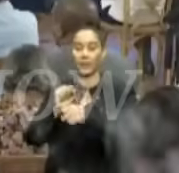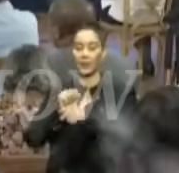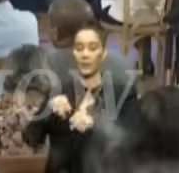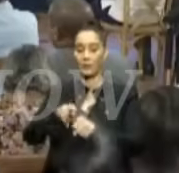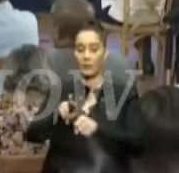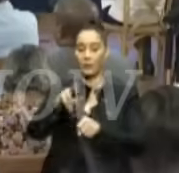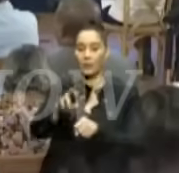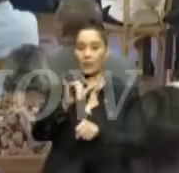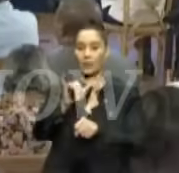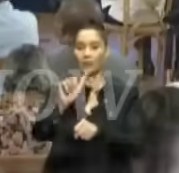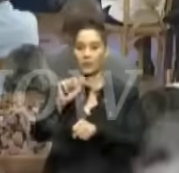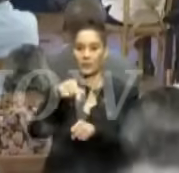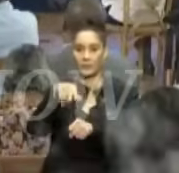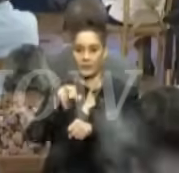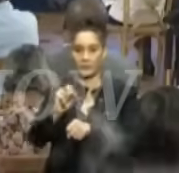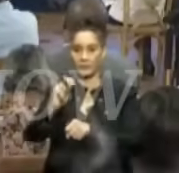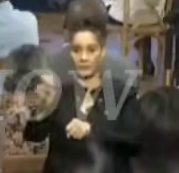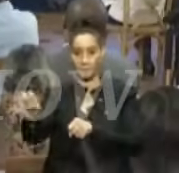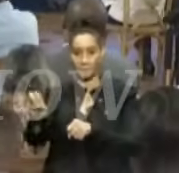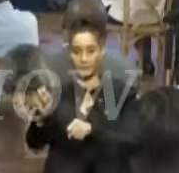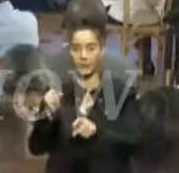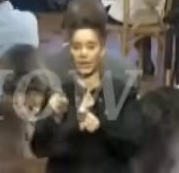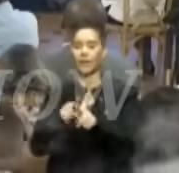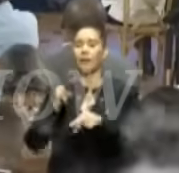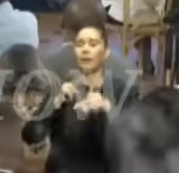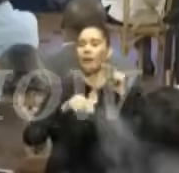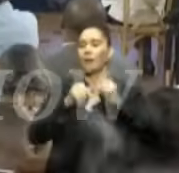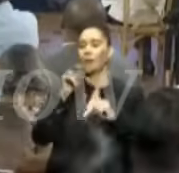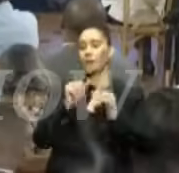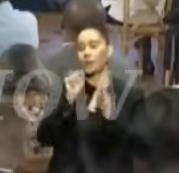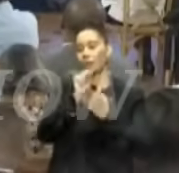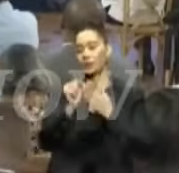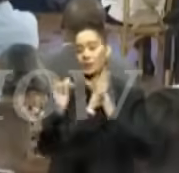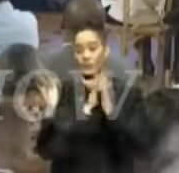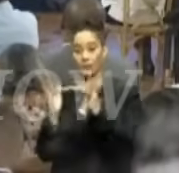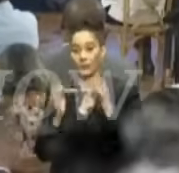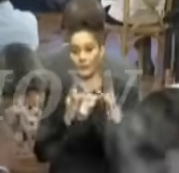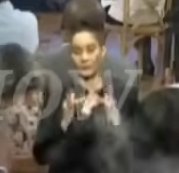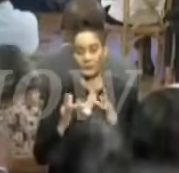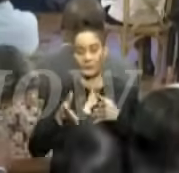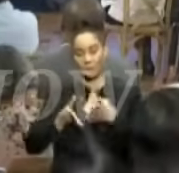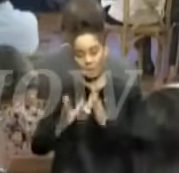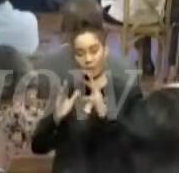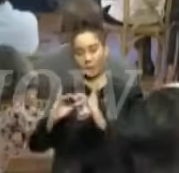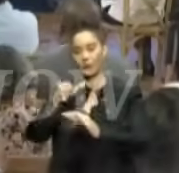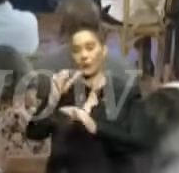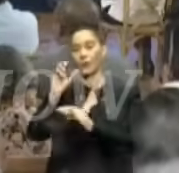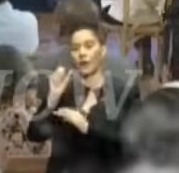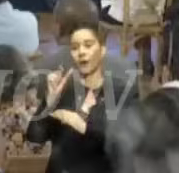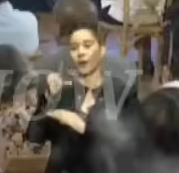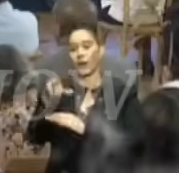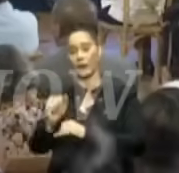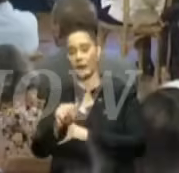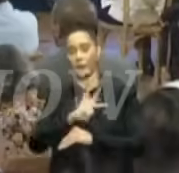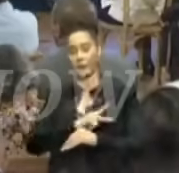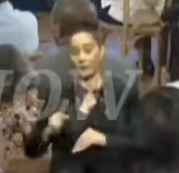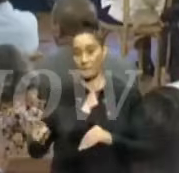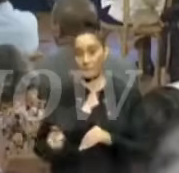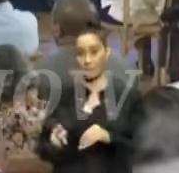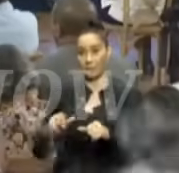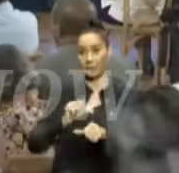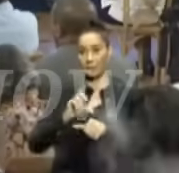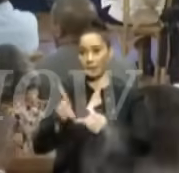el norte del país y la construcción del sistema de interconexión del Canal Juan calvo con la presa de la piña en dajabón que lo